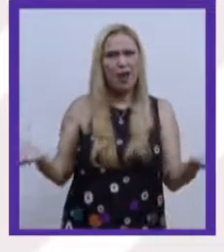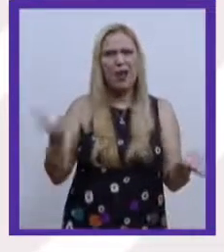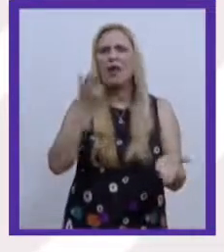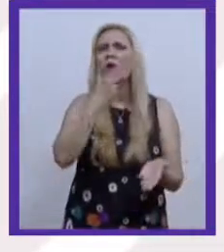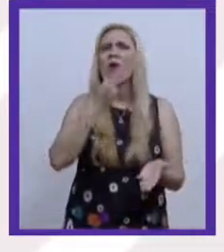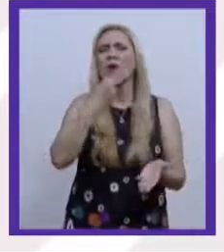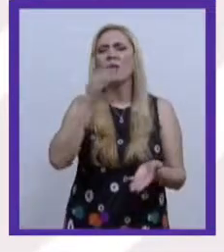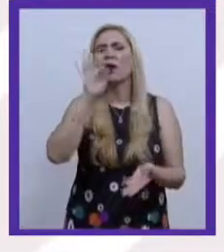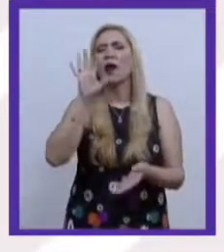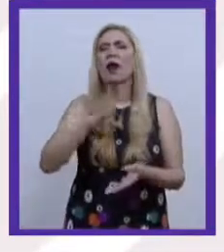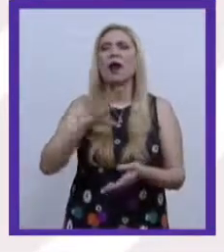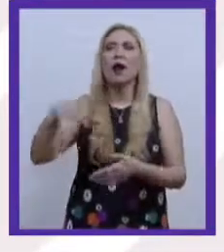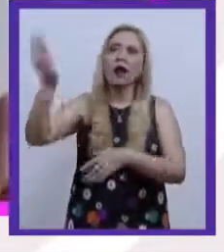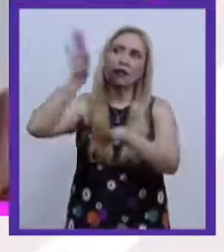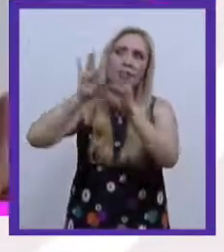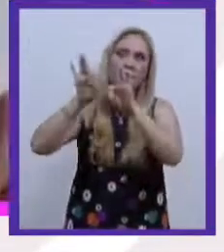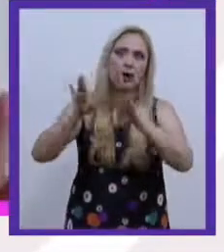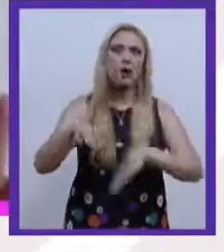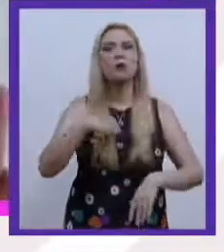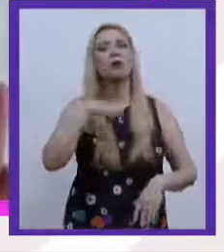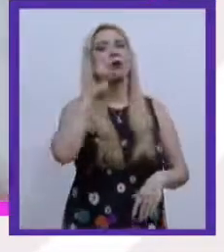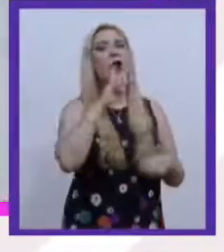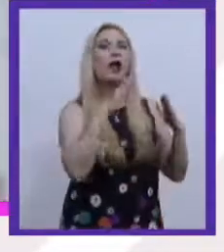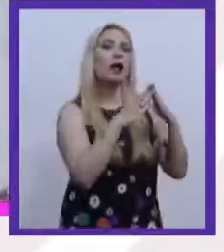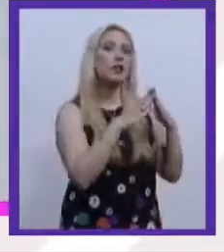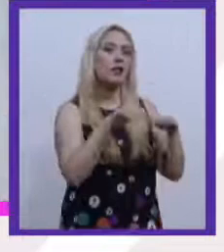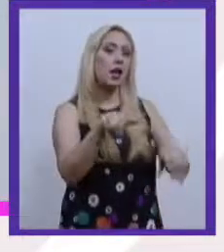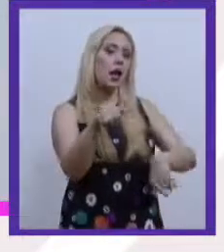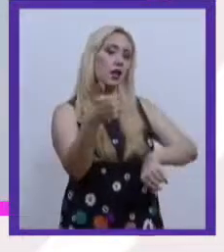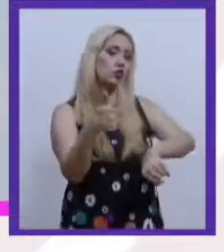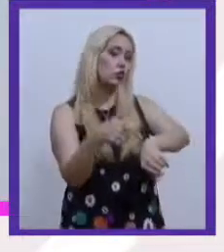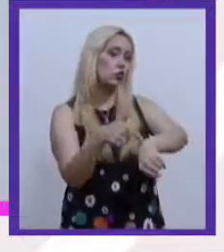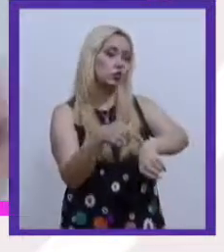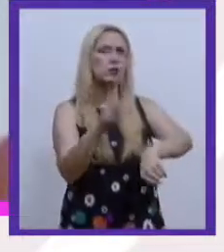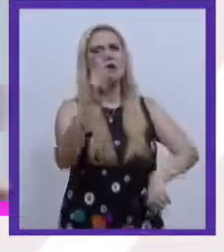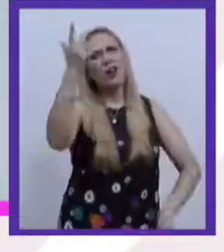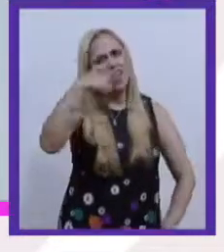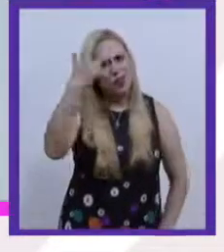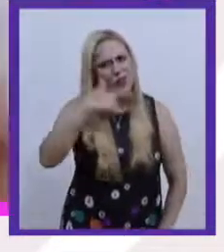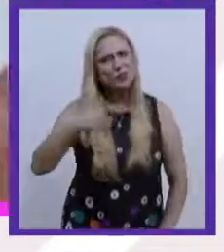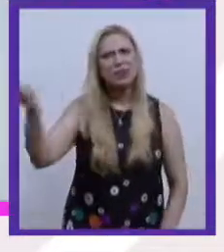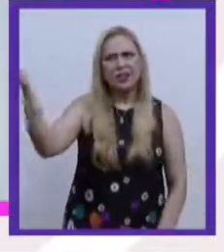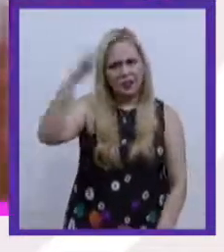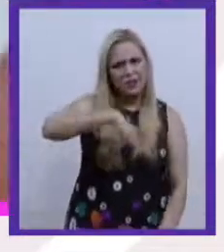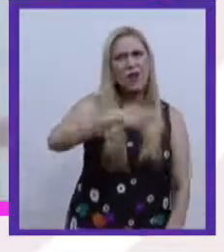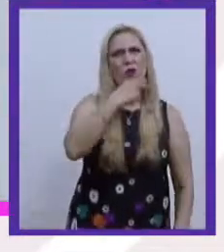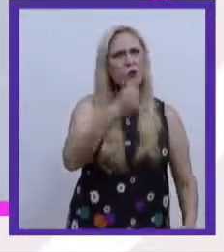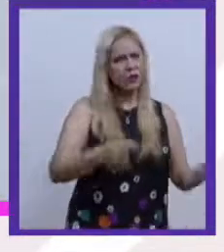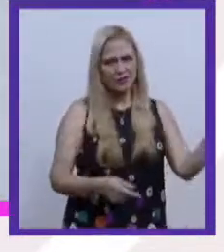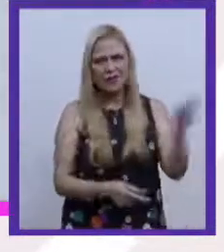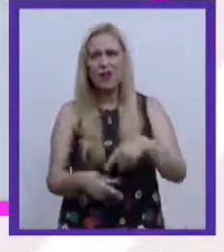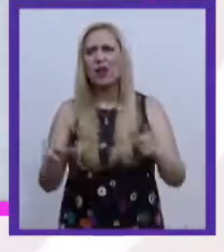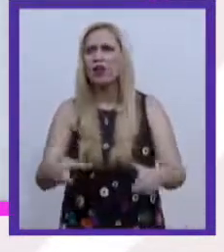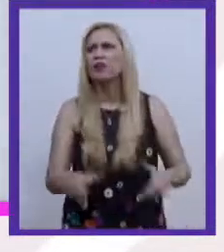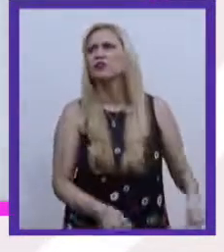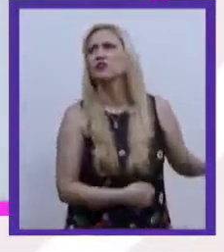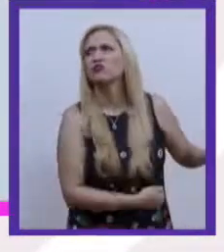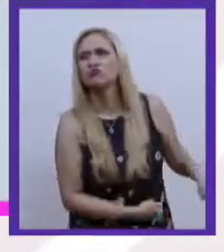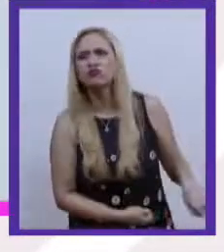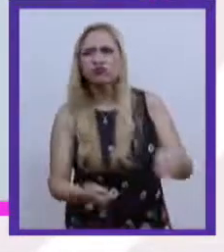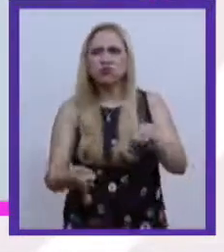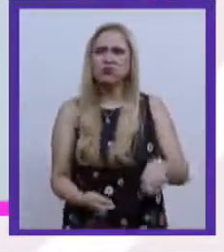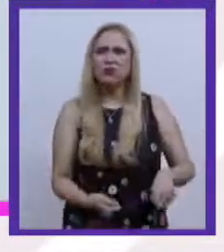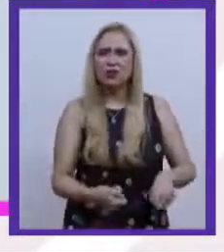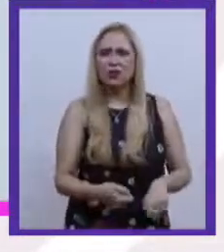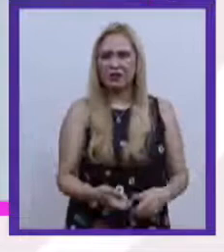están, suponemos, en el trabajo y las mujeres estamos en la casa. Pero la basura en las noches, ¿no? Que salgan los hombres, las mujeres, quien sea, a